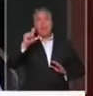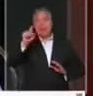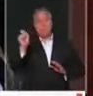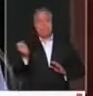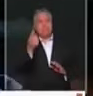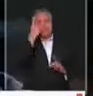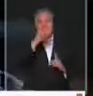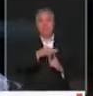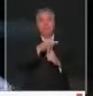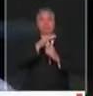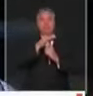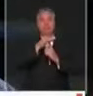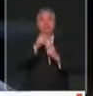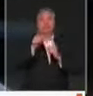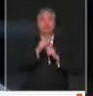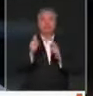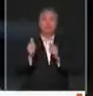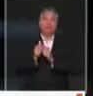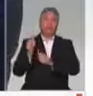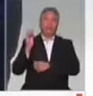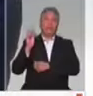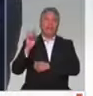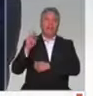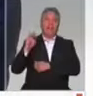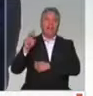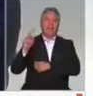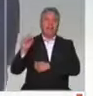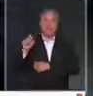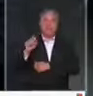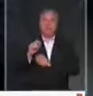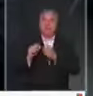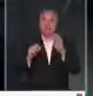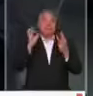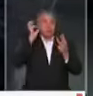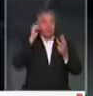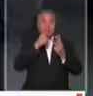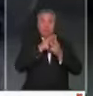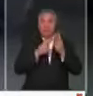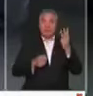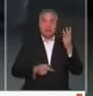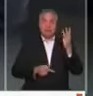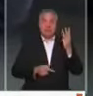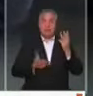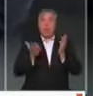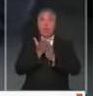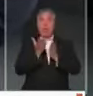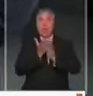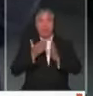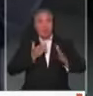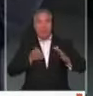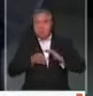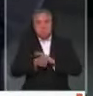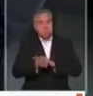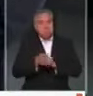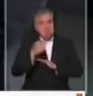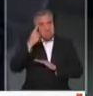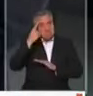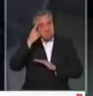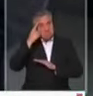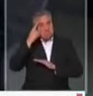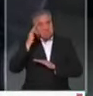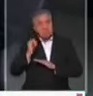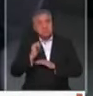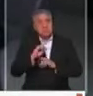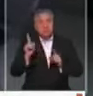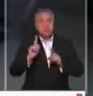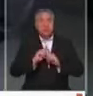el grupo, junto con Fernanda, son las únicas 3 mujeres. Ingresé a la escuela sin saber si todos